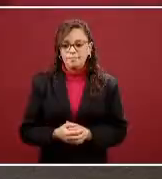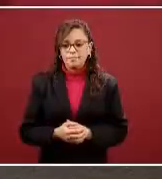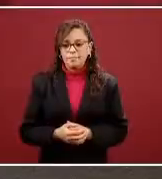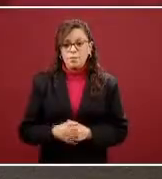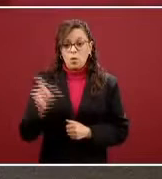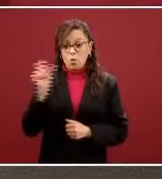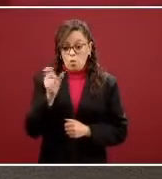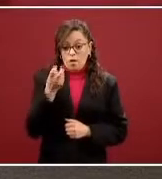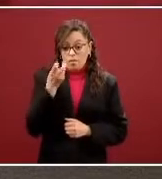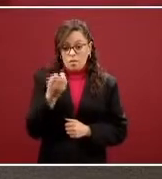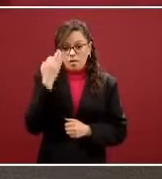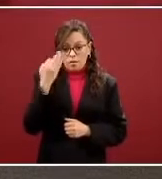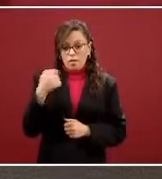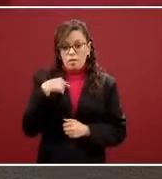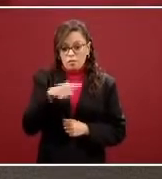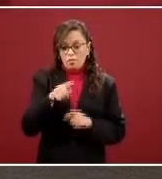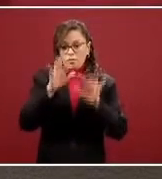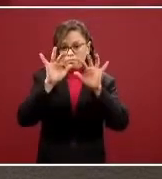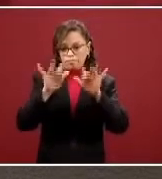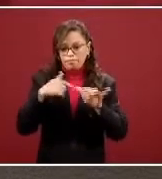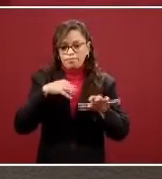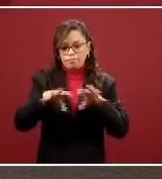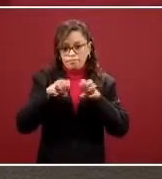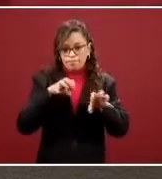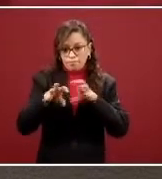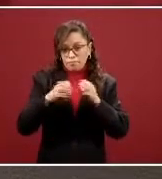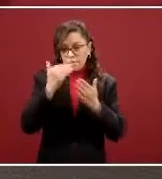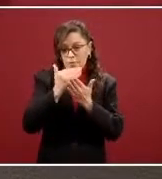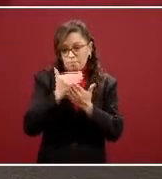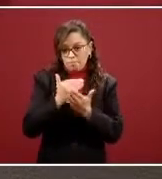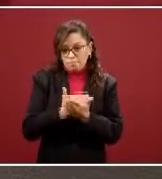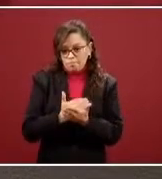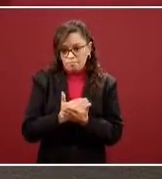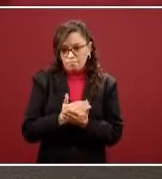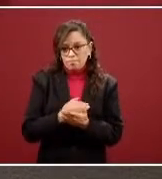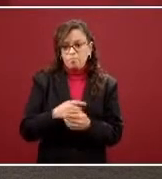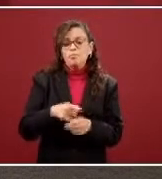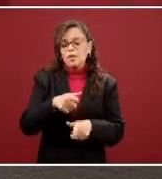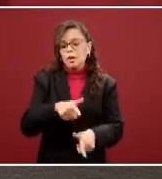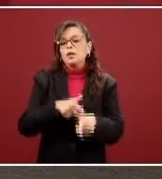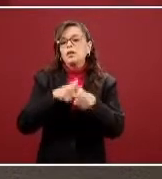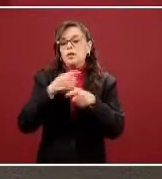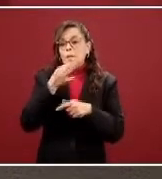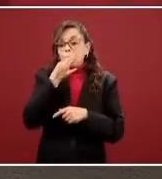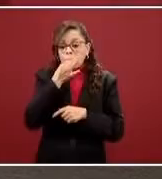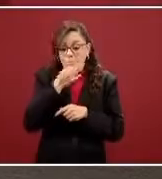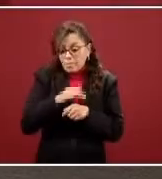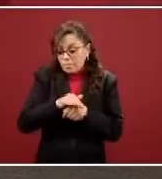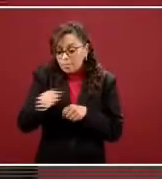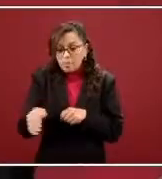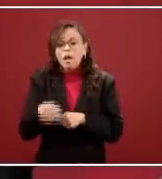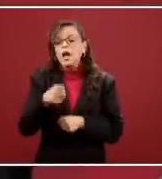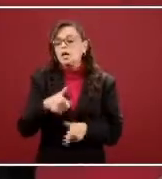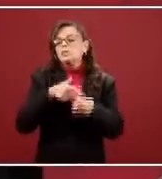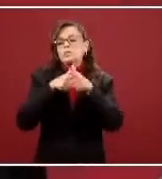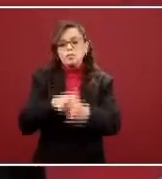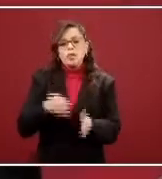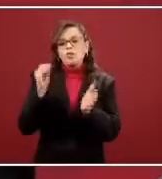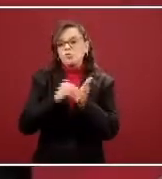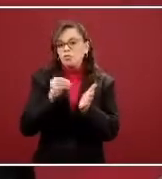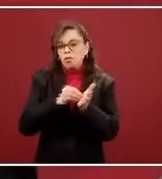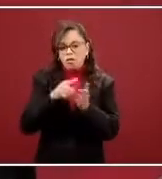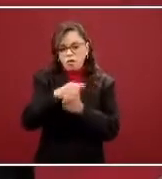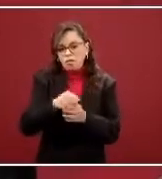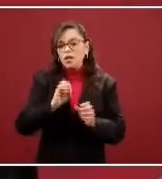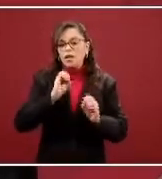base de datos, al siguiente minuto, a la siguiente hora, siguen integrando y siguen notificando los casos, y todos los casos,